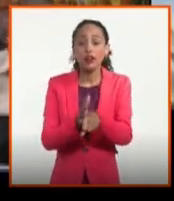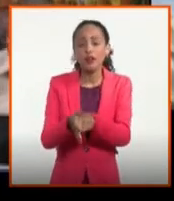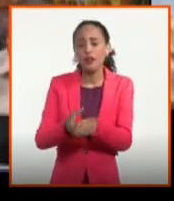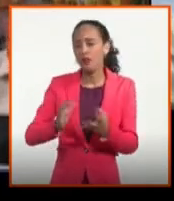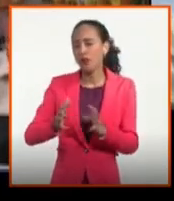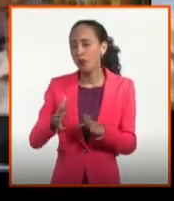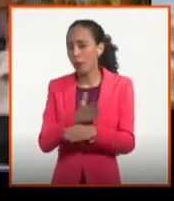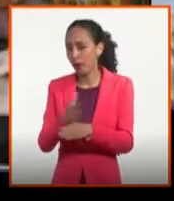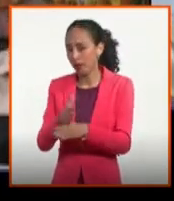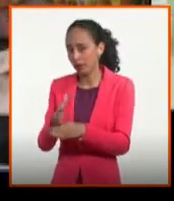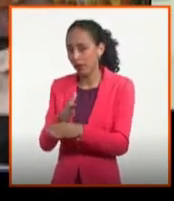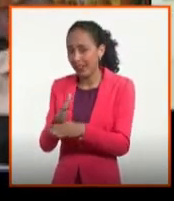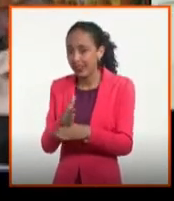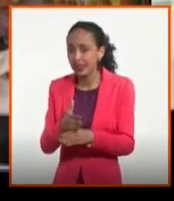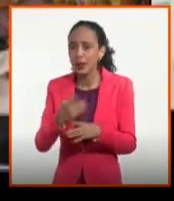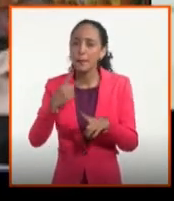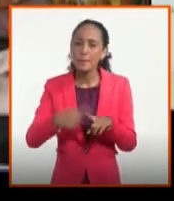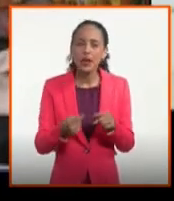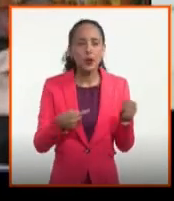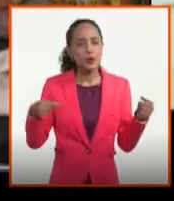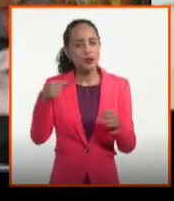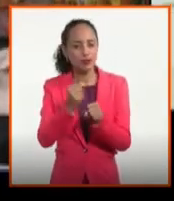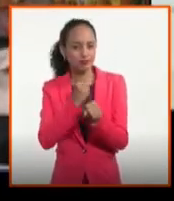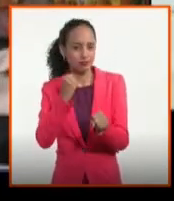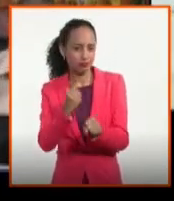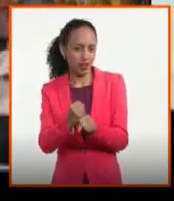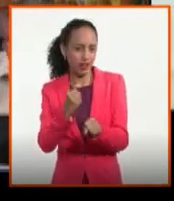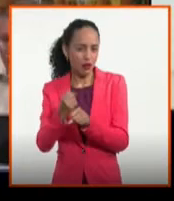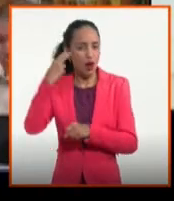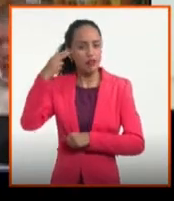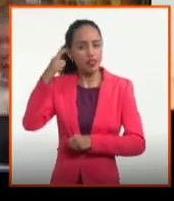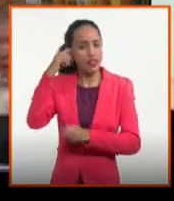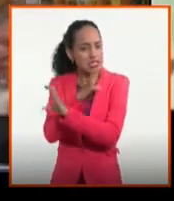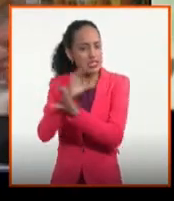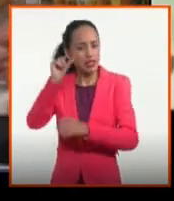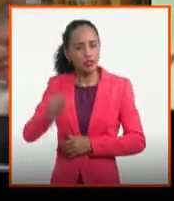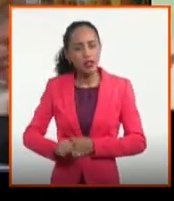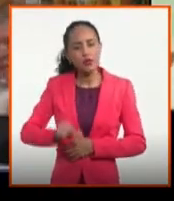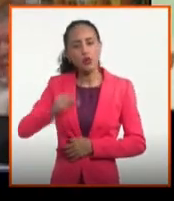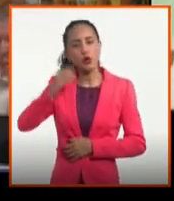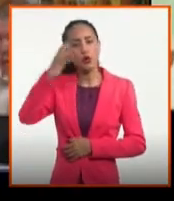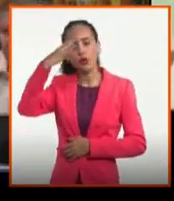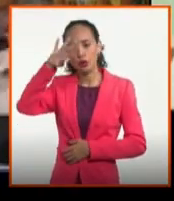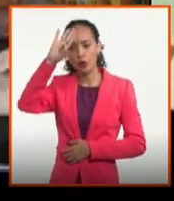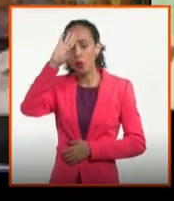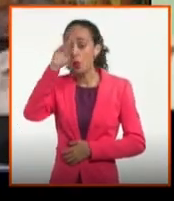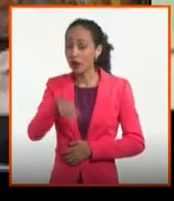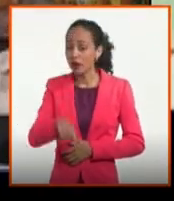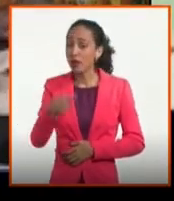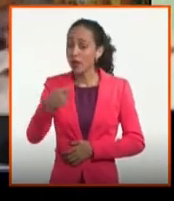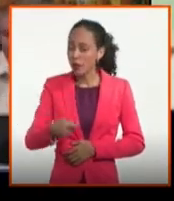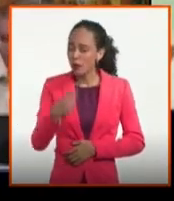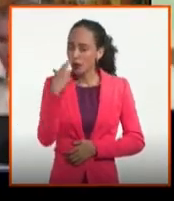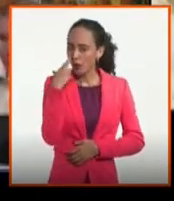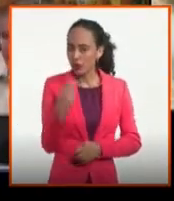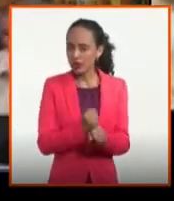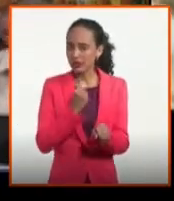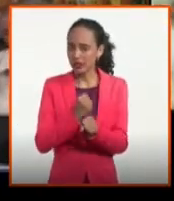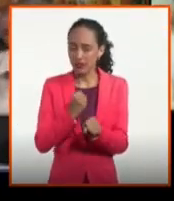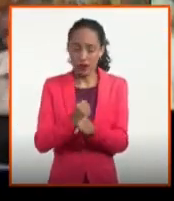talento del país los científicos esa ocupación que hay que asumir y reconocer de la dirección del país randy día por